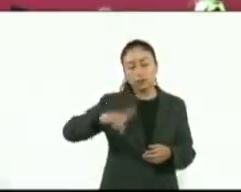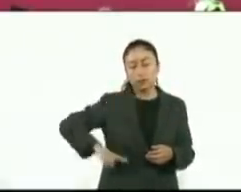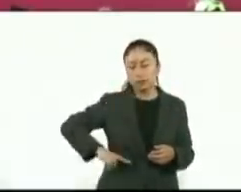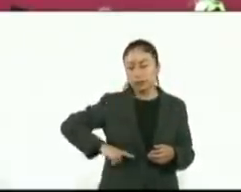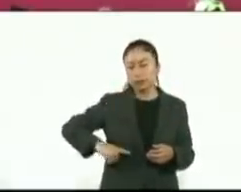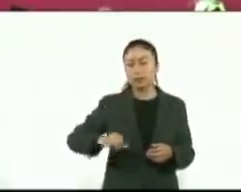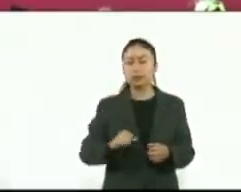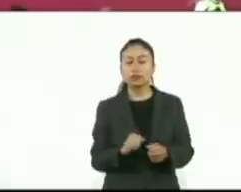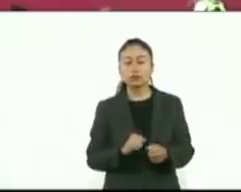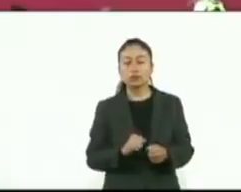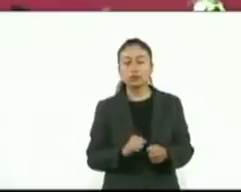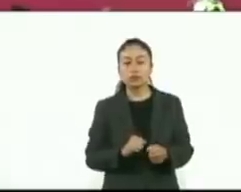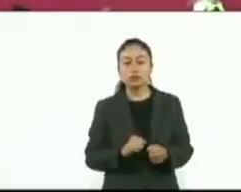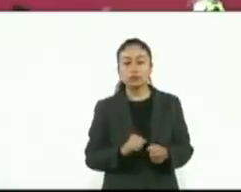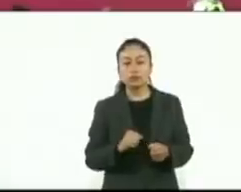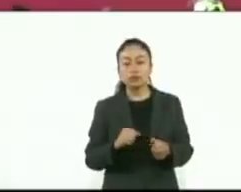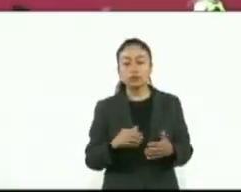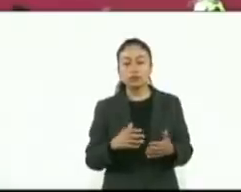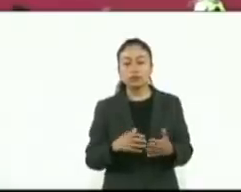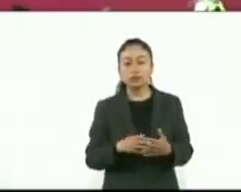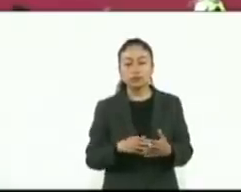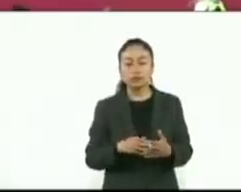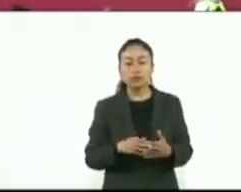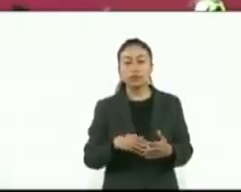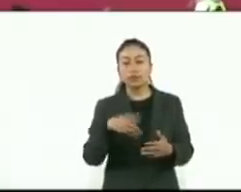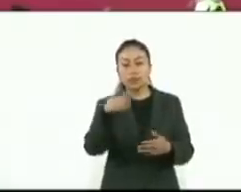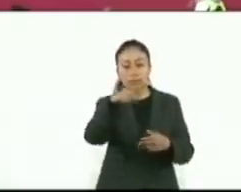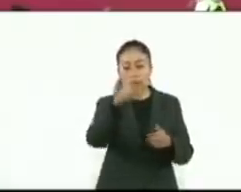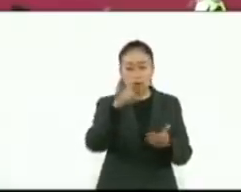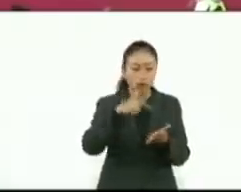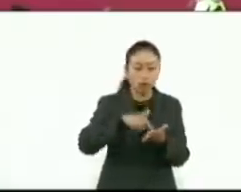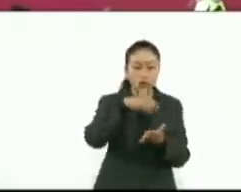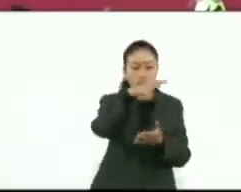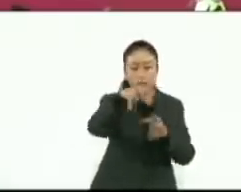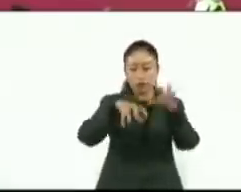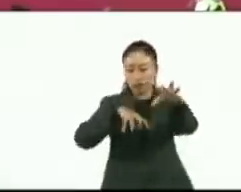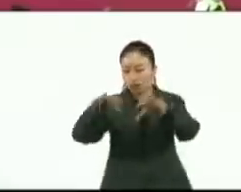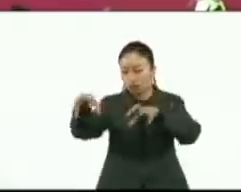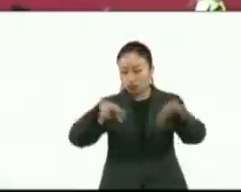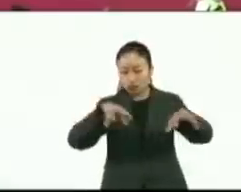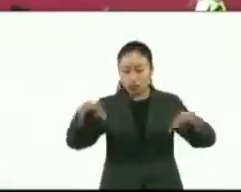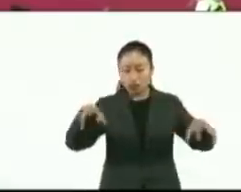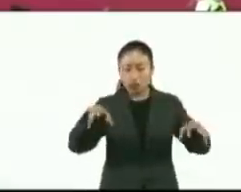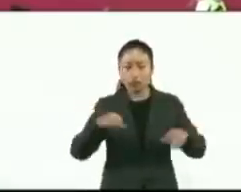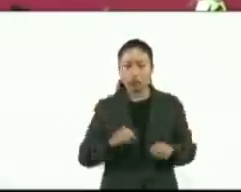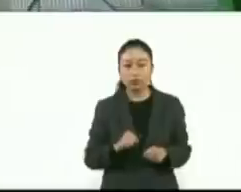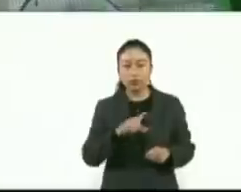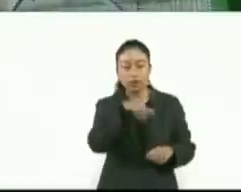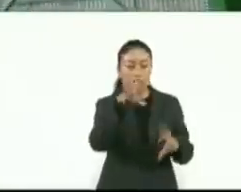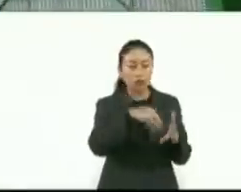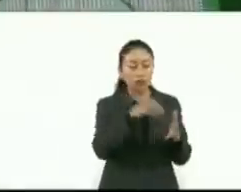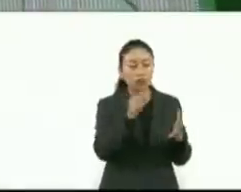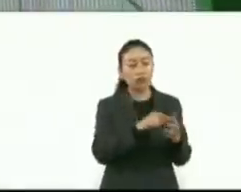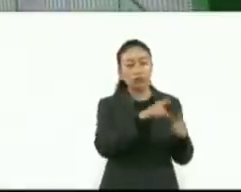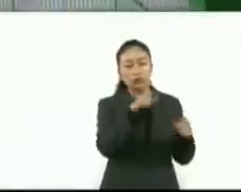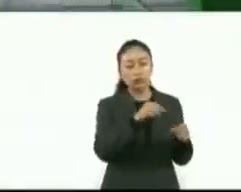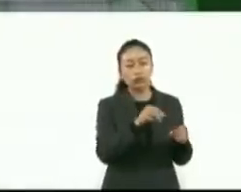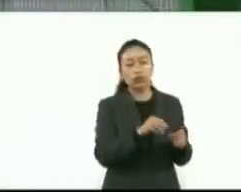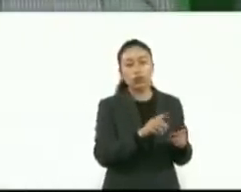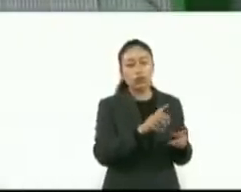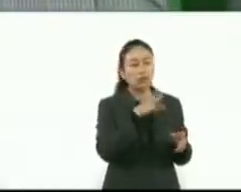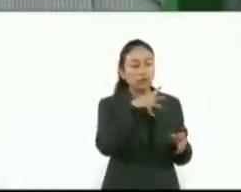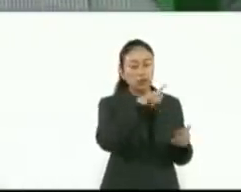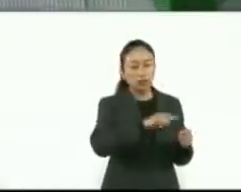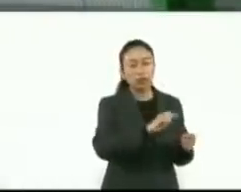se va principalmente a otros estados colindantes de la ciudad. Una parte se recicla y otro se